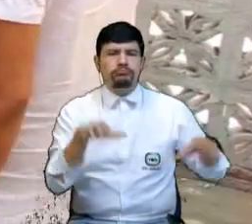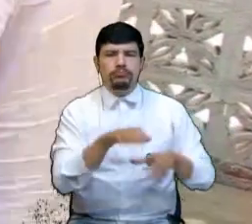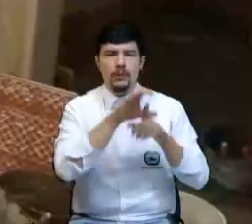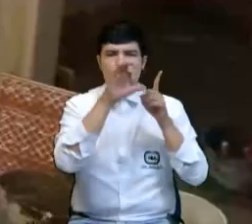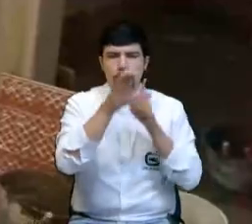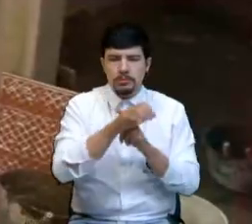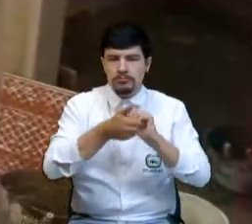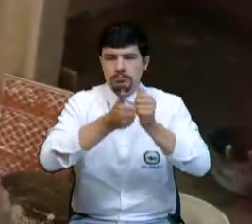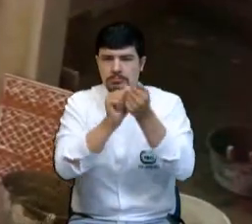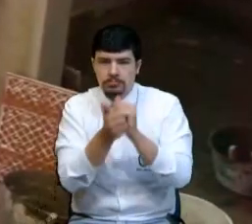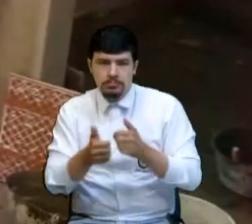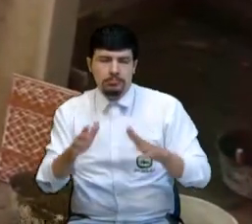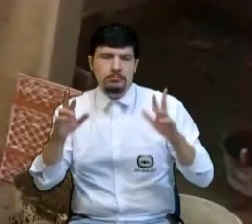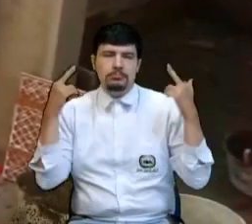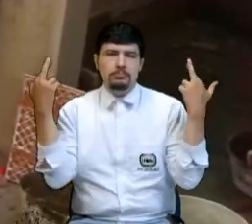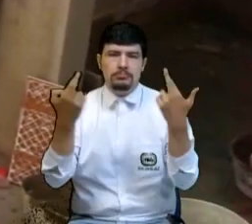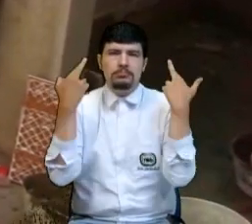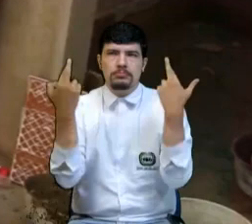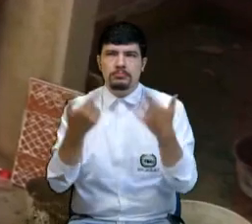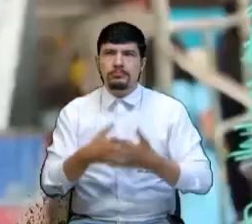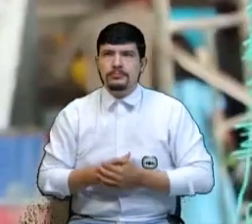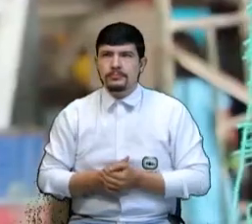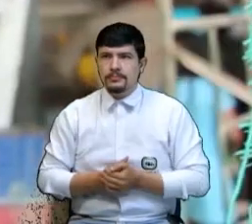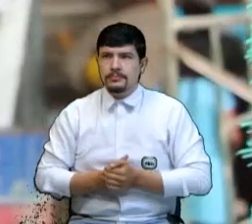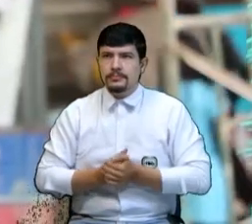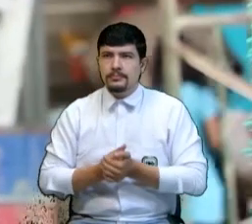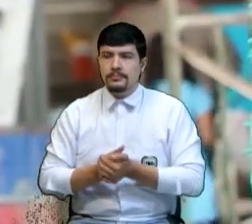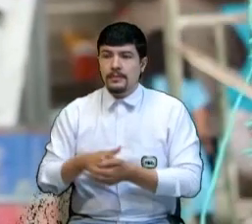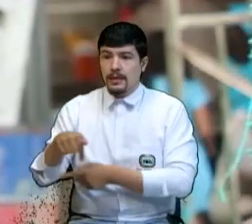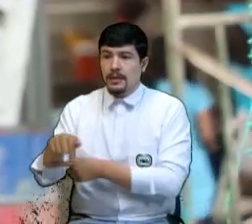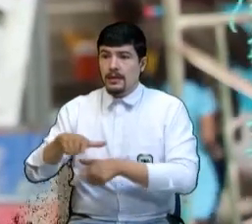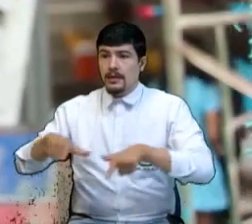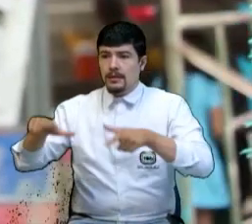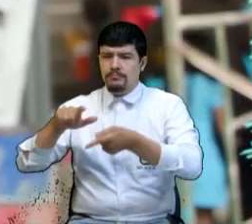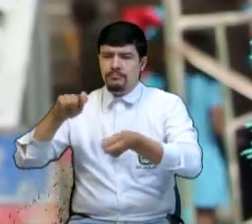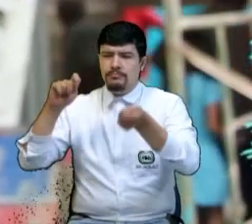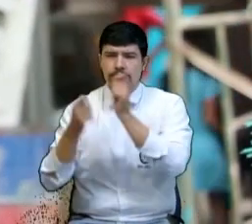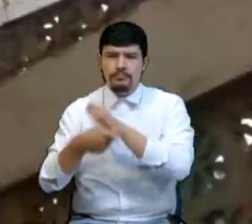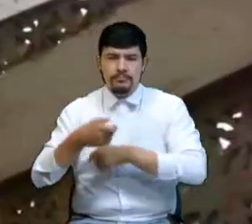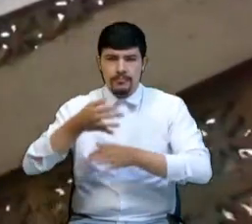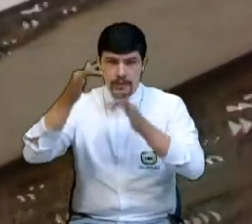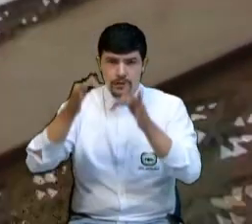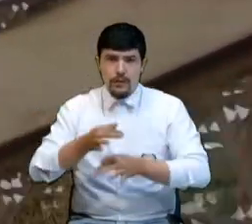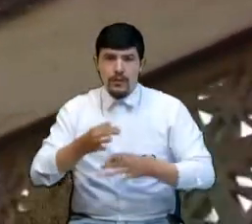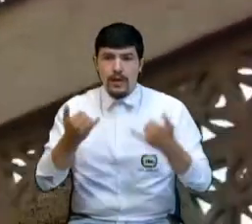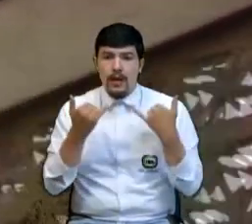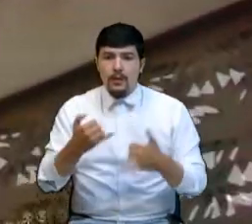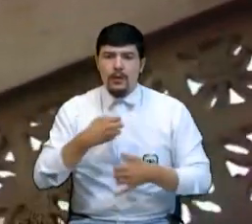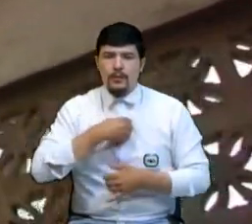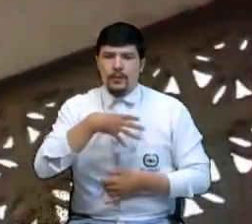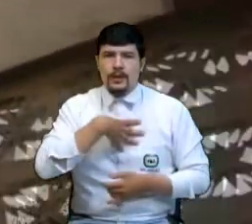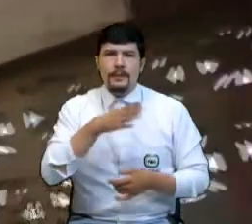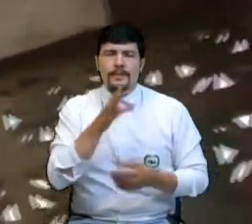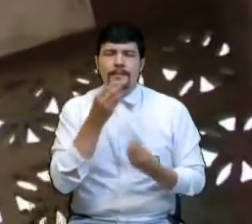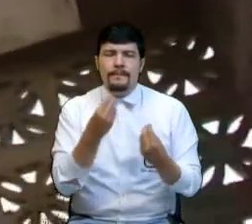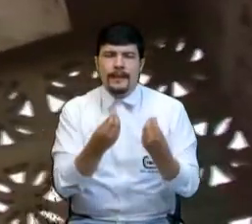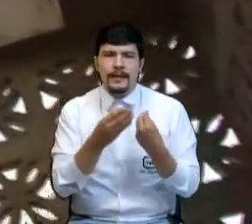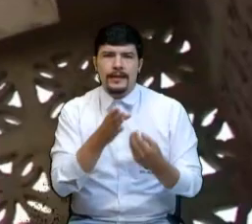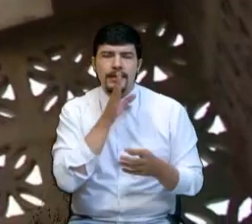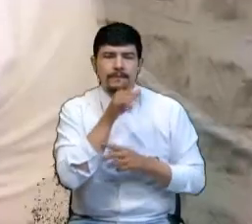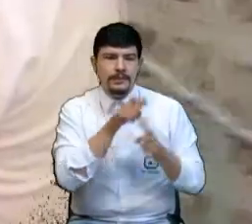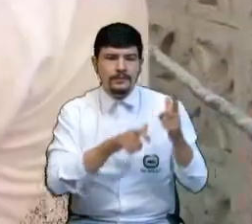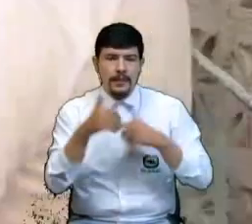deportivas y de recreación tener un muladar y un poco inseguridad lo transformamos totalmente en una oportunidad para que tanto grandes como pequeños